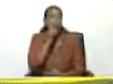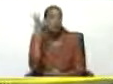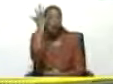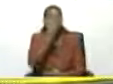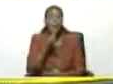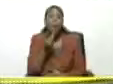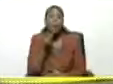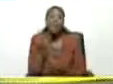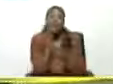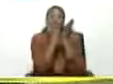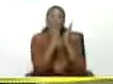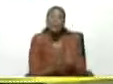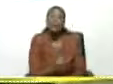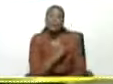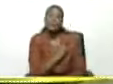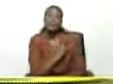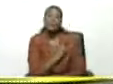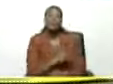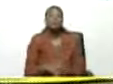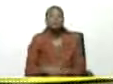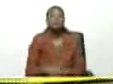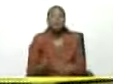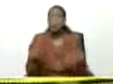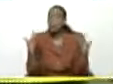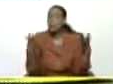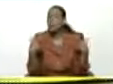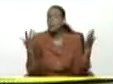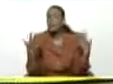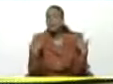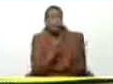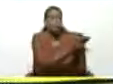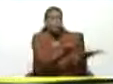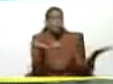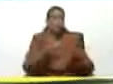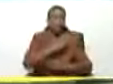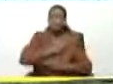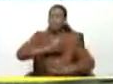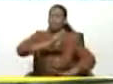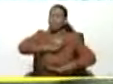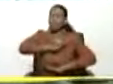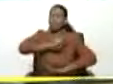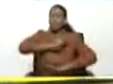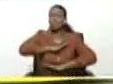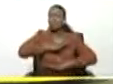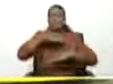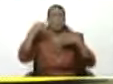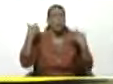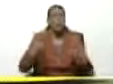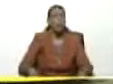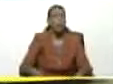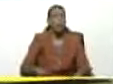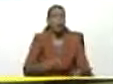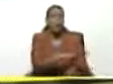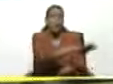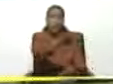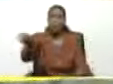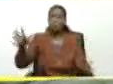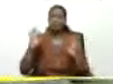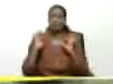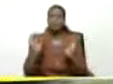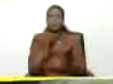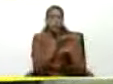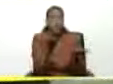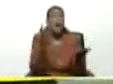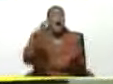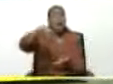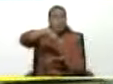juventud de monagas estamos muy contentos y complacidos de tenerlo aquí en casa presidente en su casa